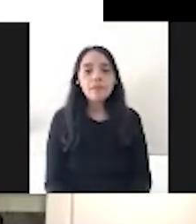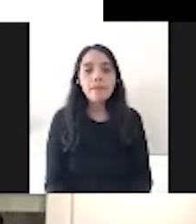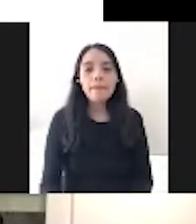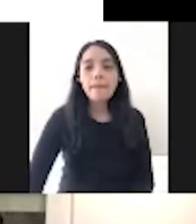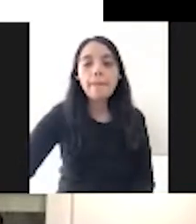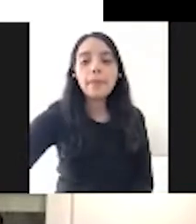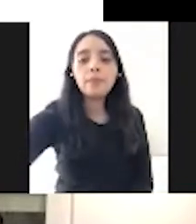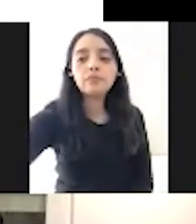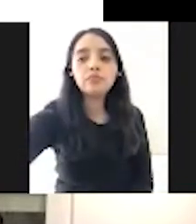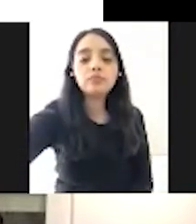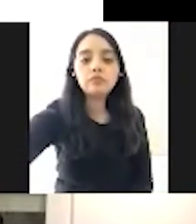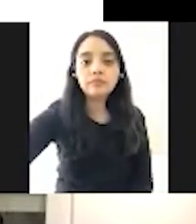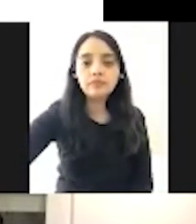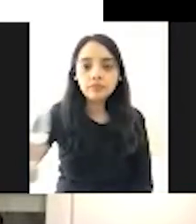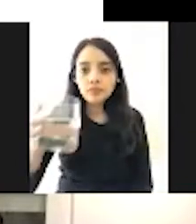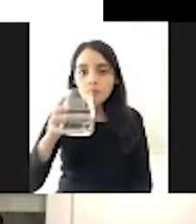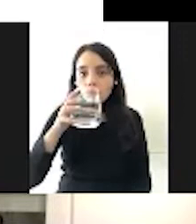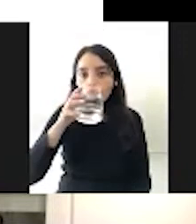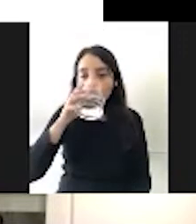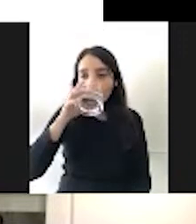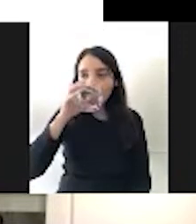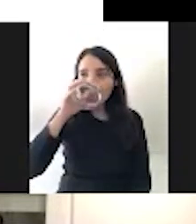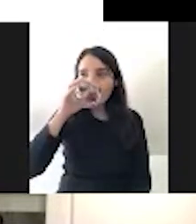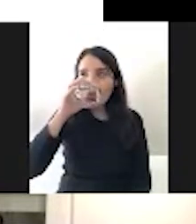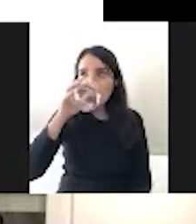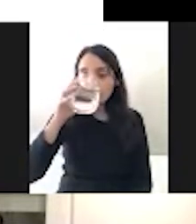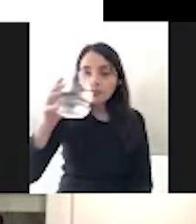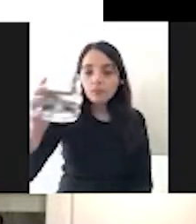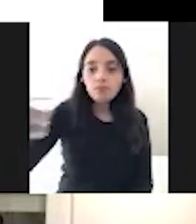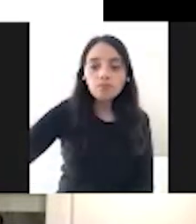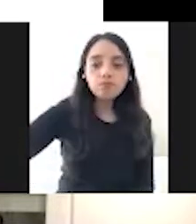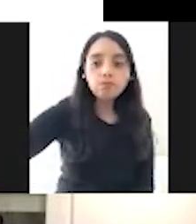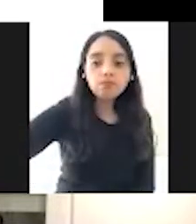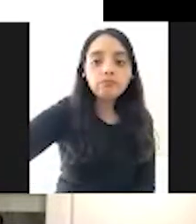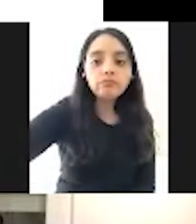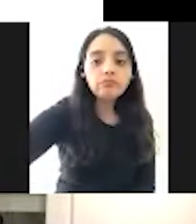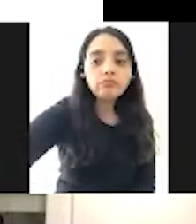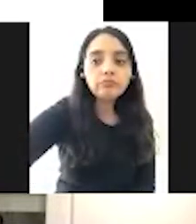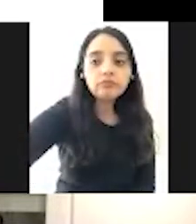En cuanto al campo pedagógico, podemos decir en general que observamos y que corroboramos